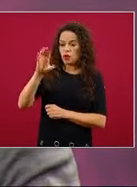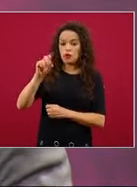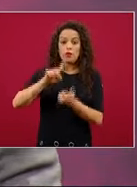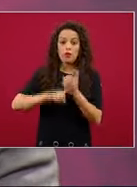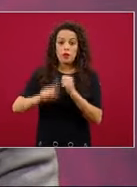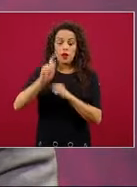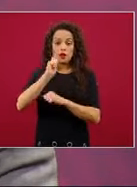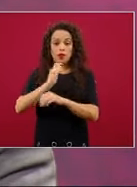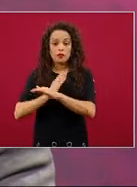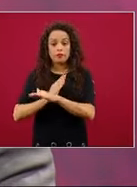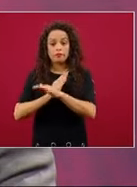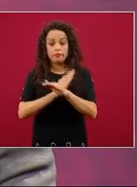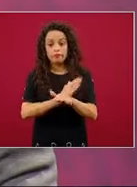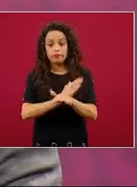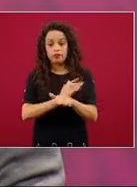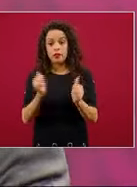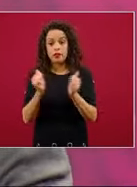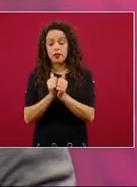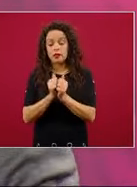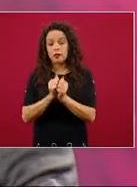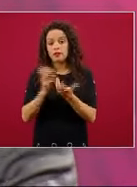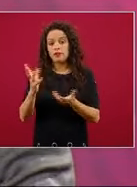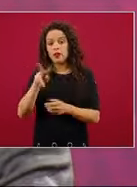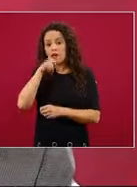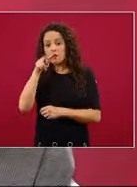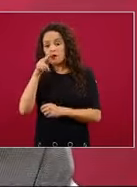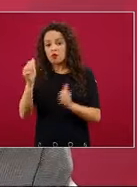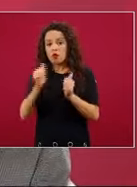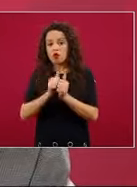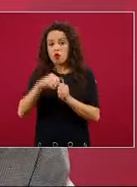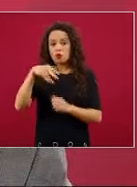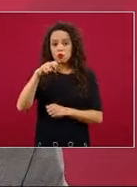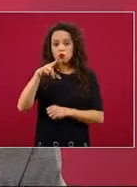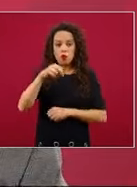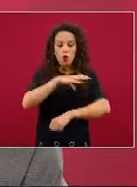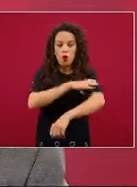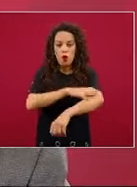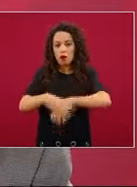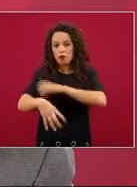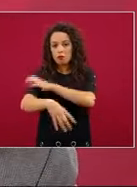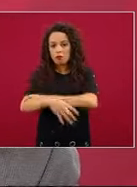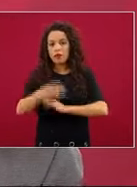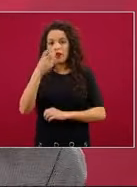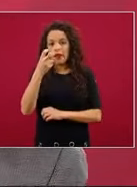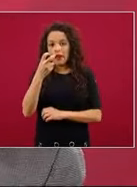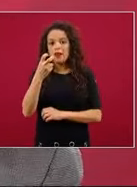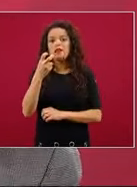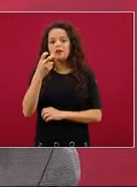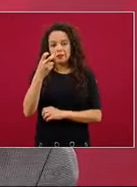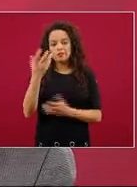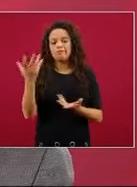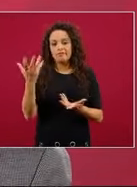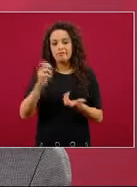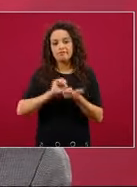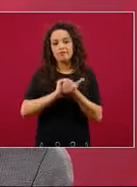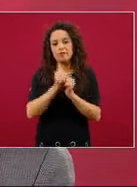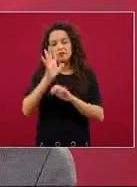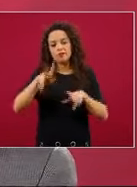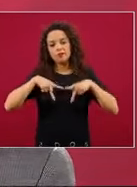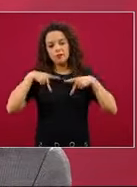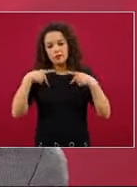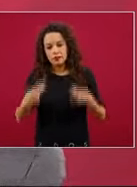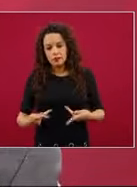interacción eléctrica entre los nervios y los músculos, y todo eso va causando deterioro de los músculos. El uso de esteroides también puede